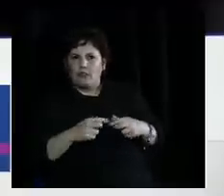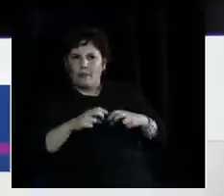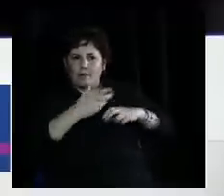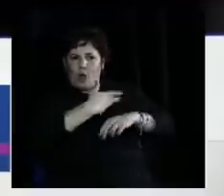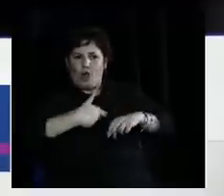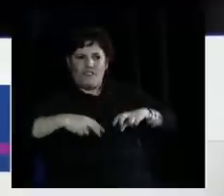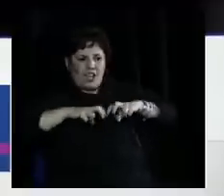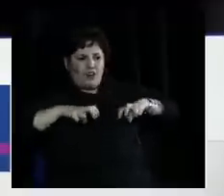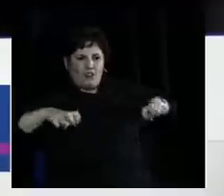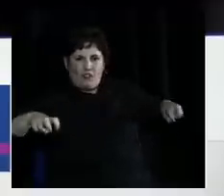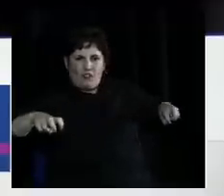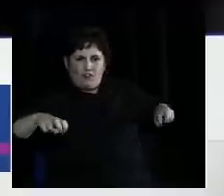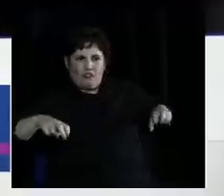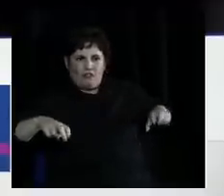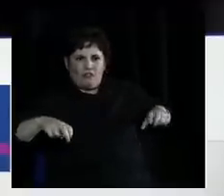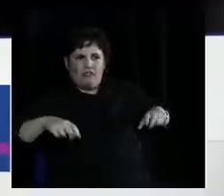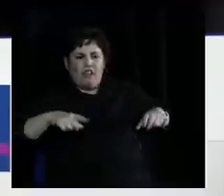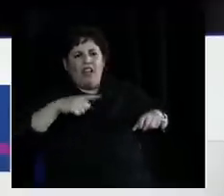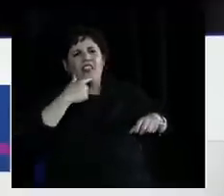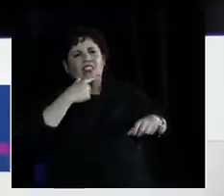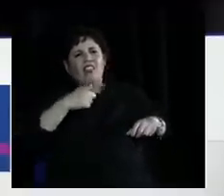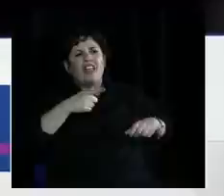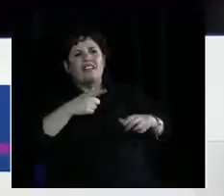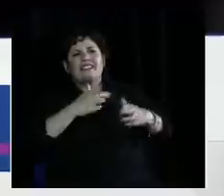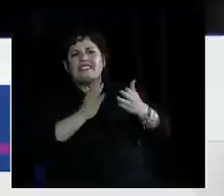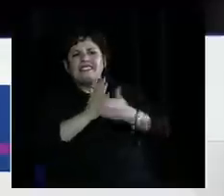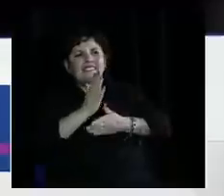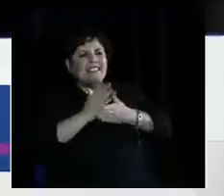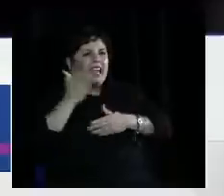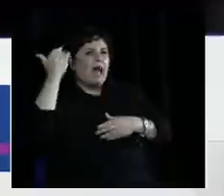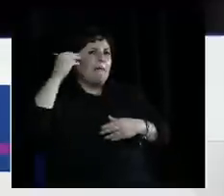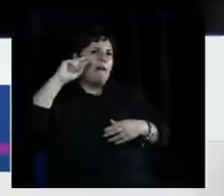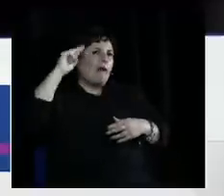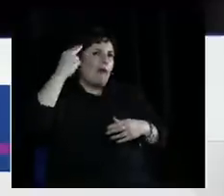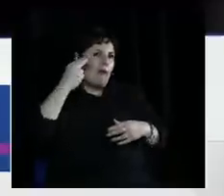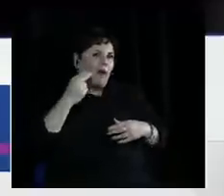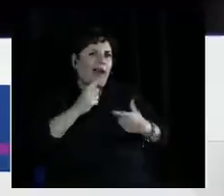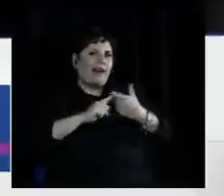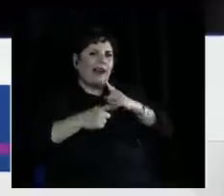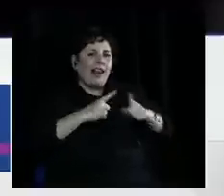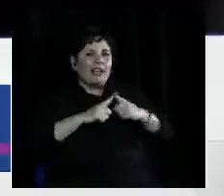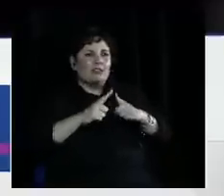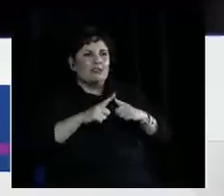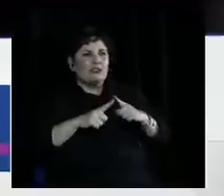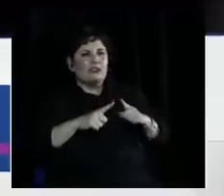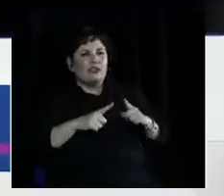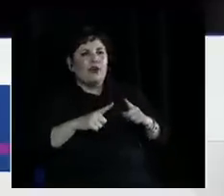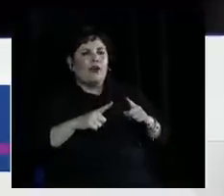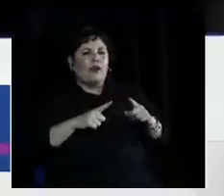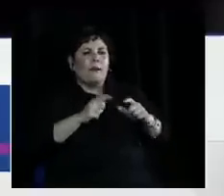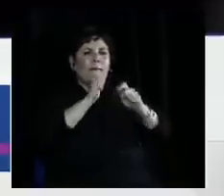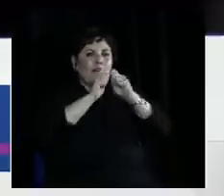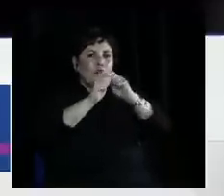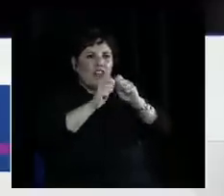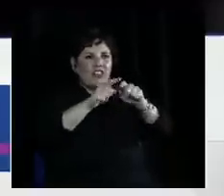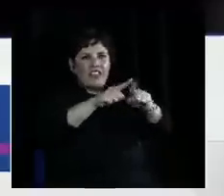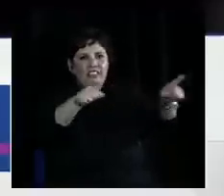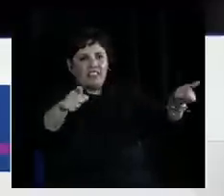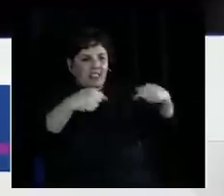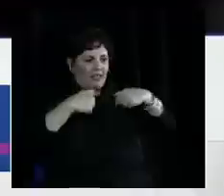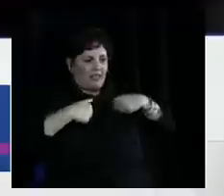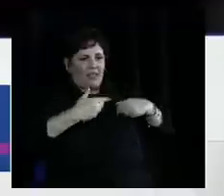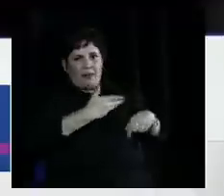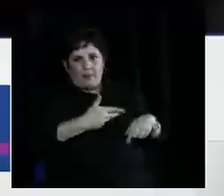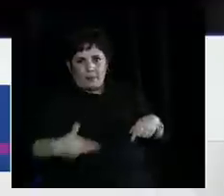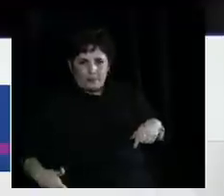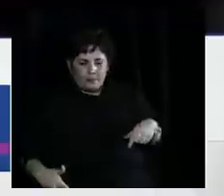Yo he visto comentarios diciendo que eso siempre pasó en el Uruguay, en la relación entre medios y periodistas. Y en